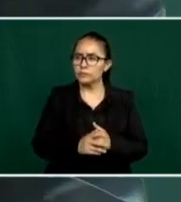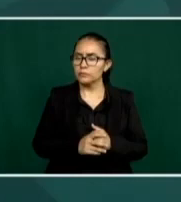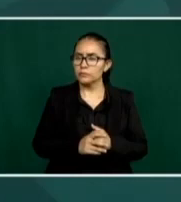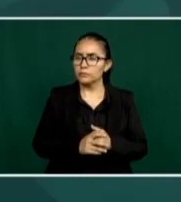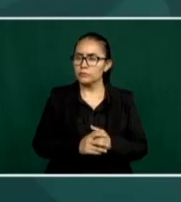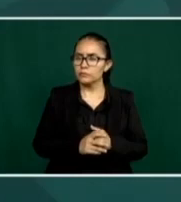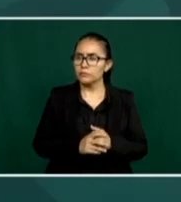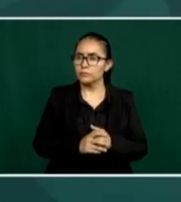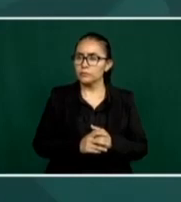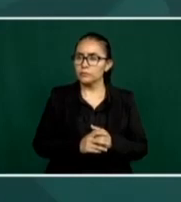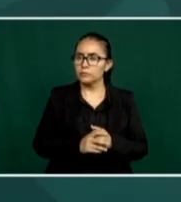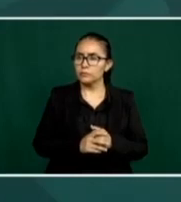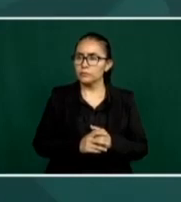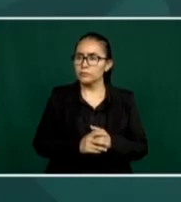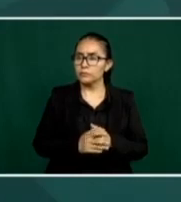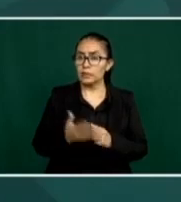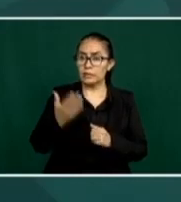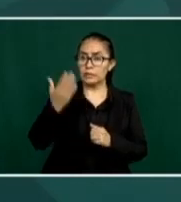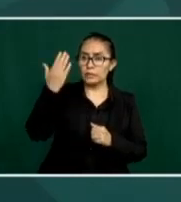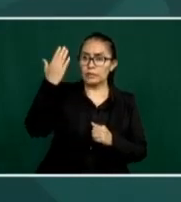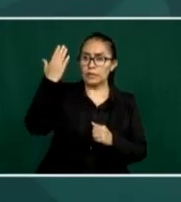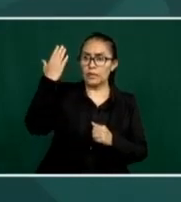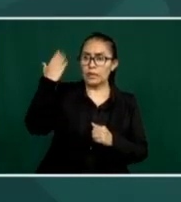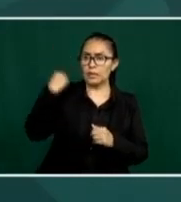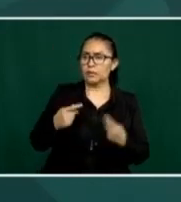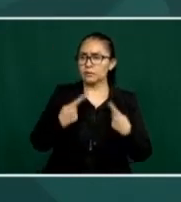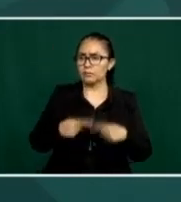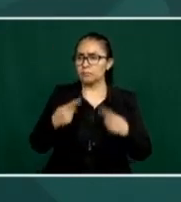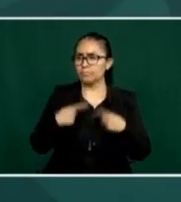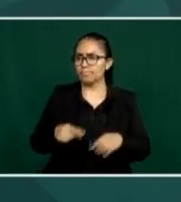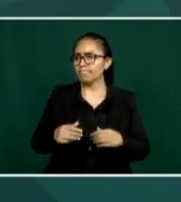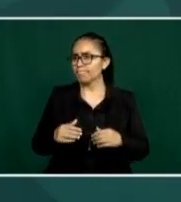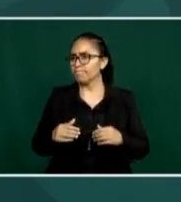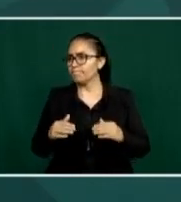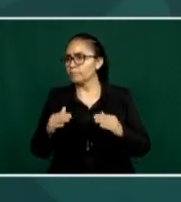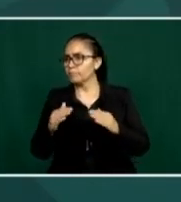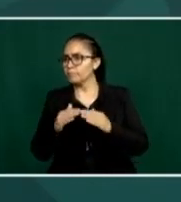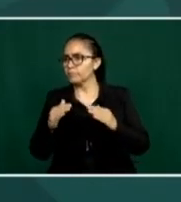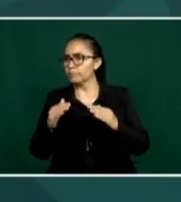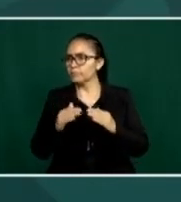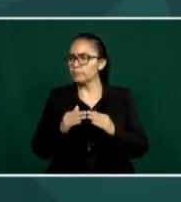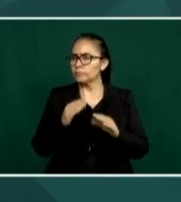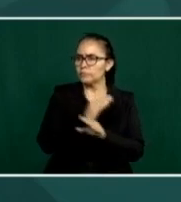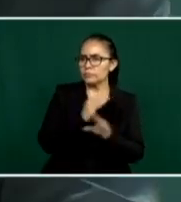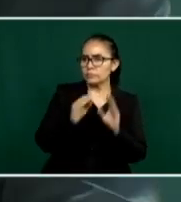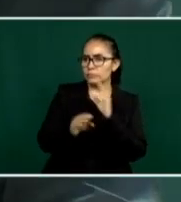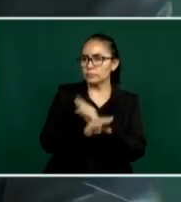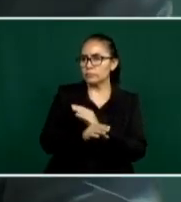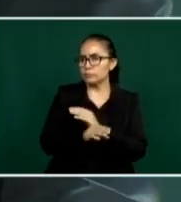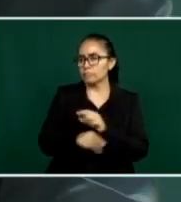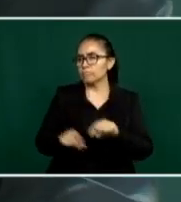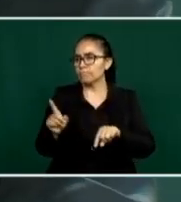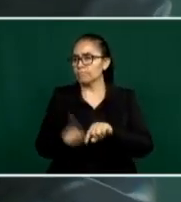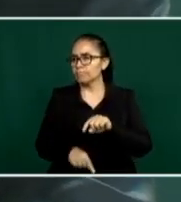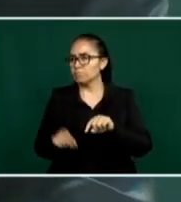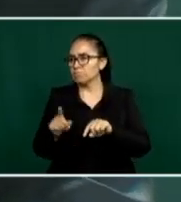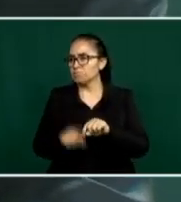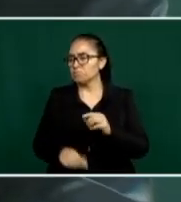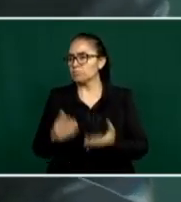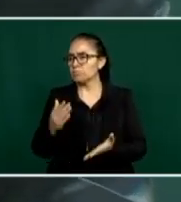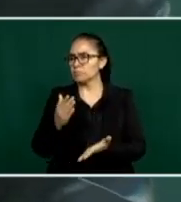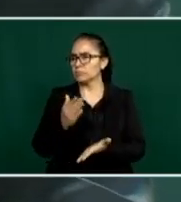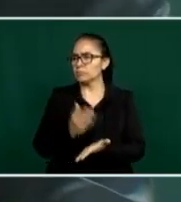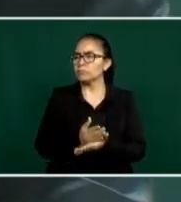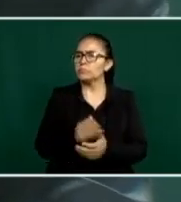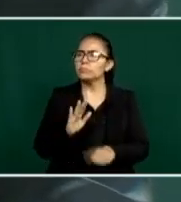despojen, como sucedía, a la gente de sus bienes. ¿Por qué hablo de chicanadas?